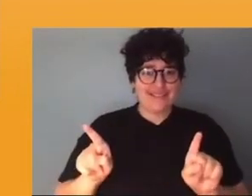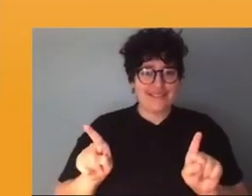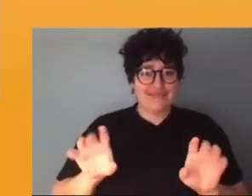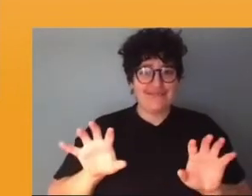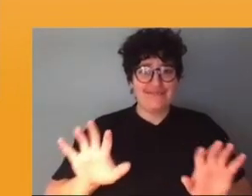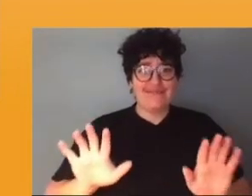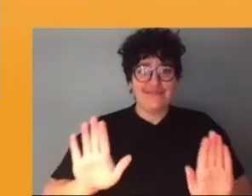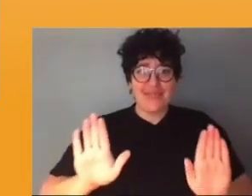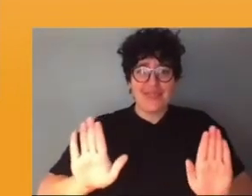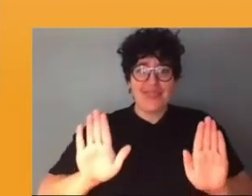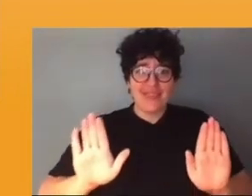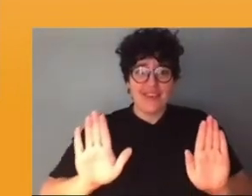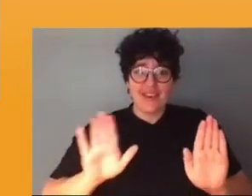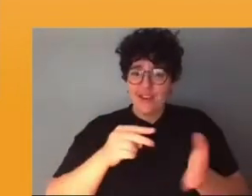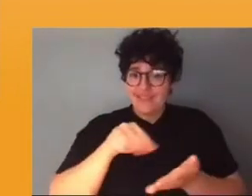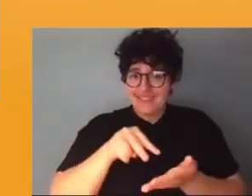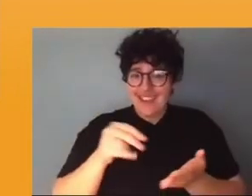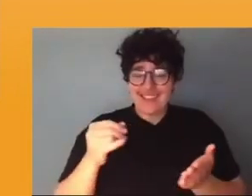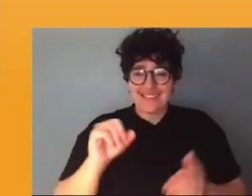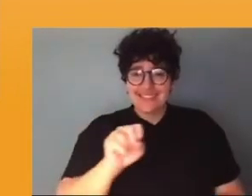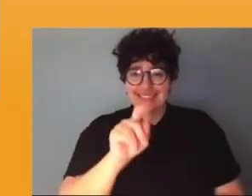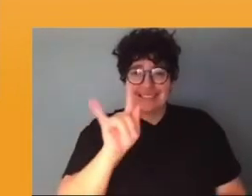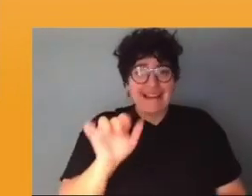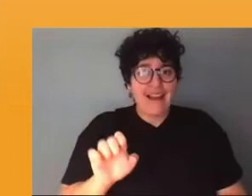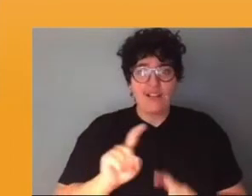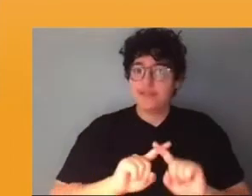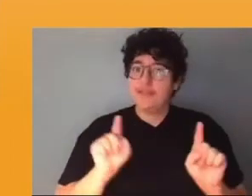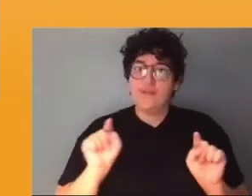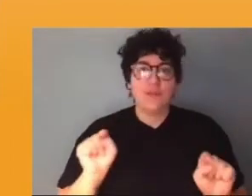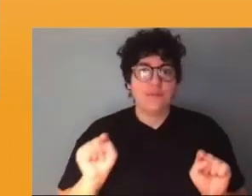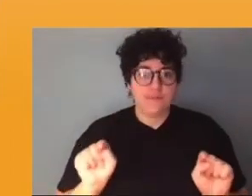entre bailarines masculinos y femeninos.